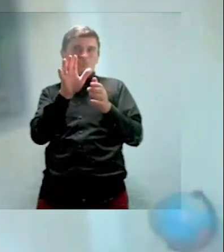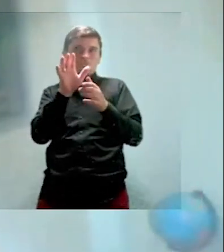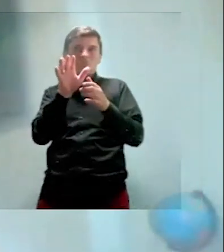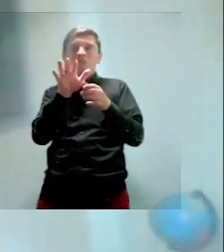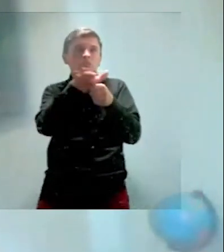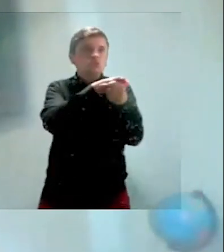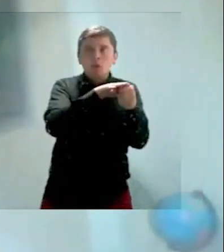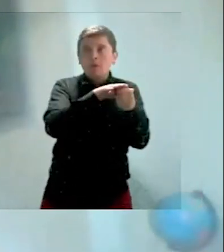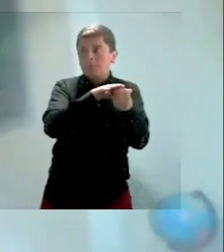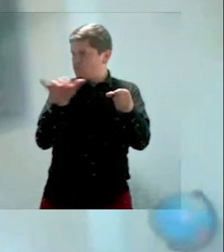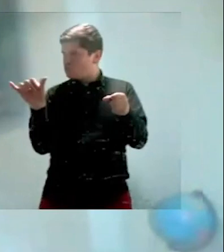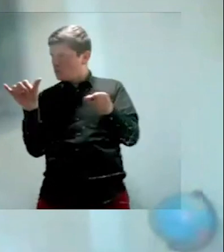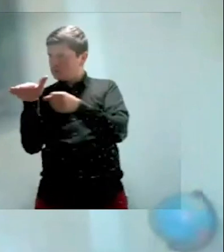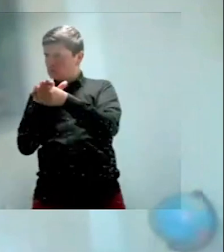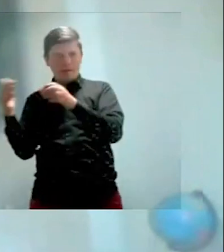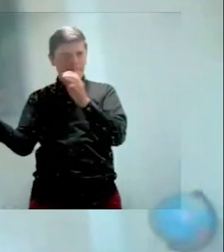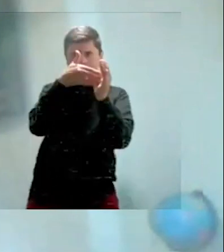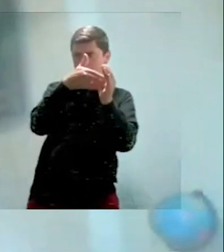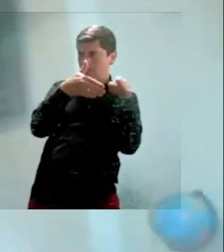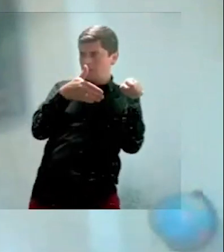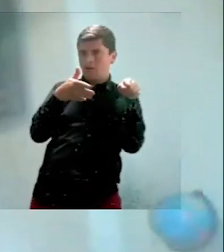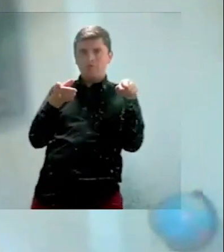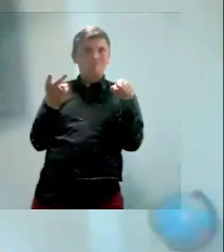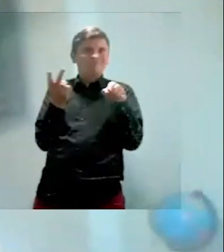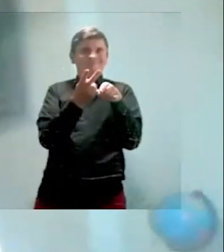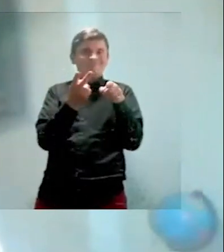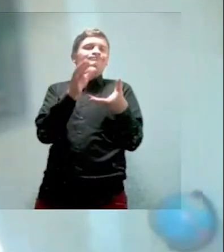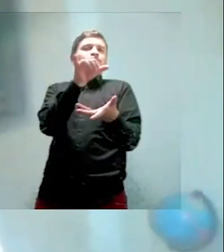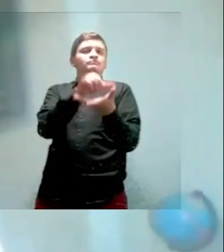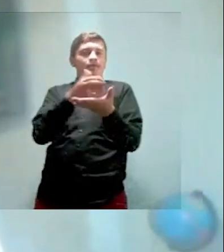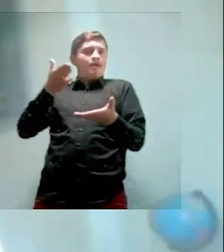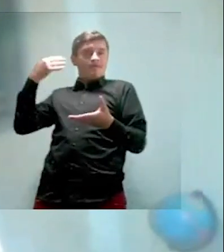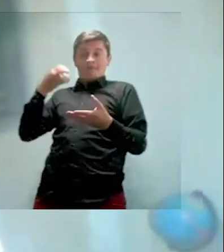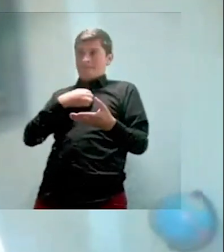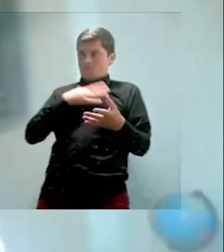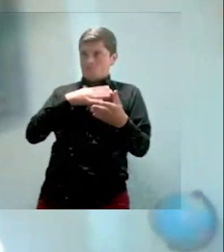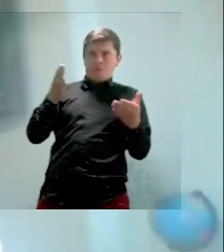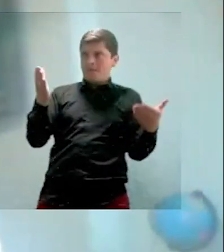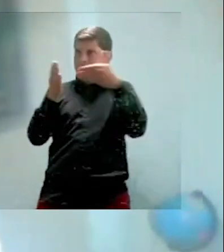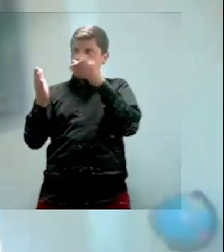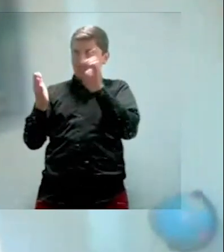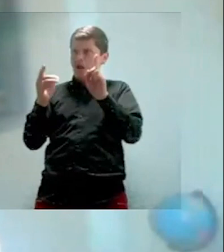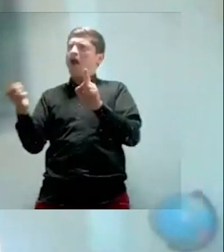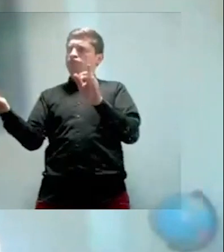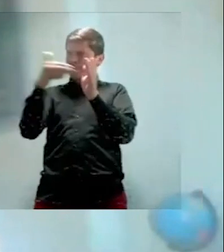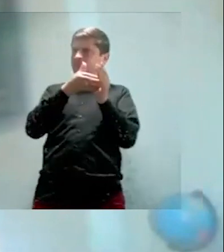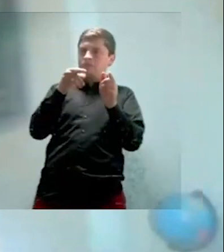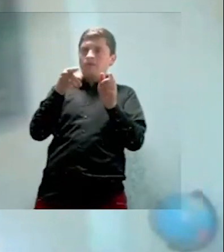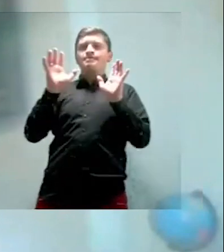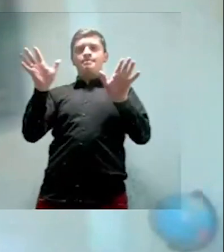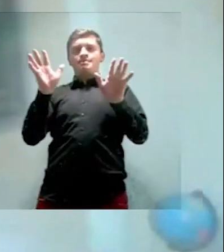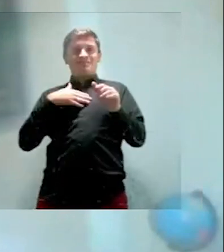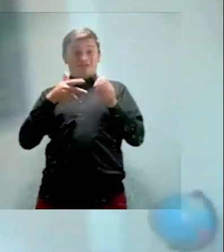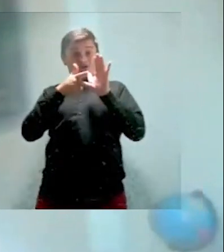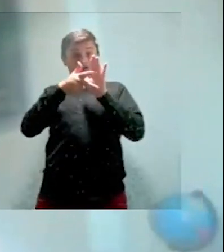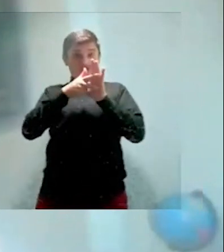también están ampliando la decisión a personas que no lo han tenido. O sea, eso ha sido, digamos,